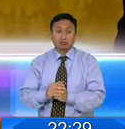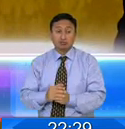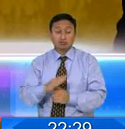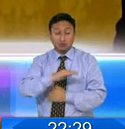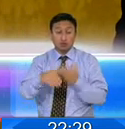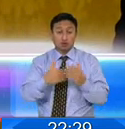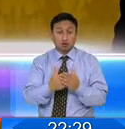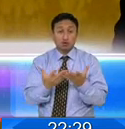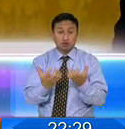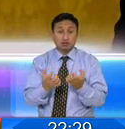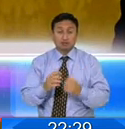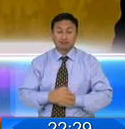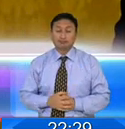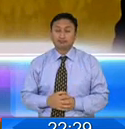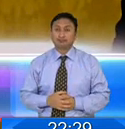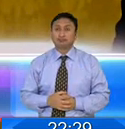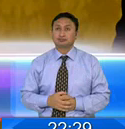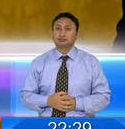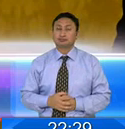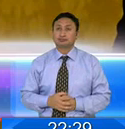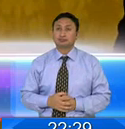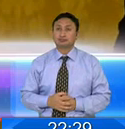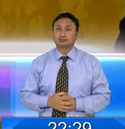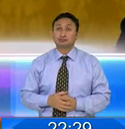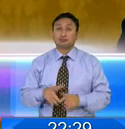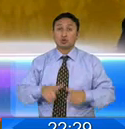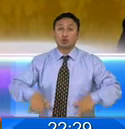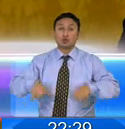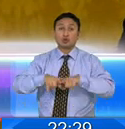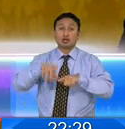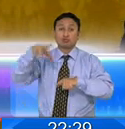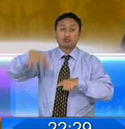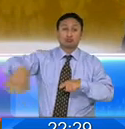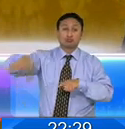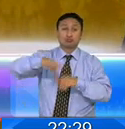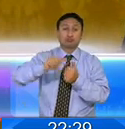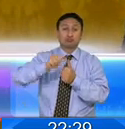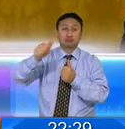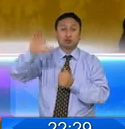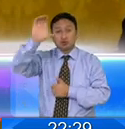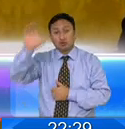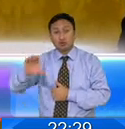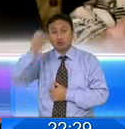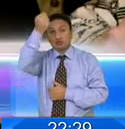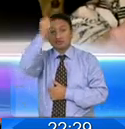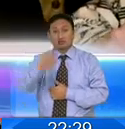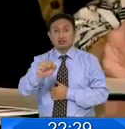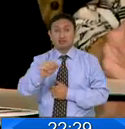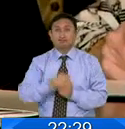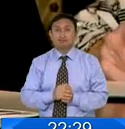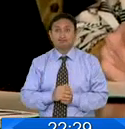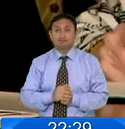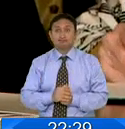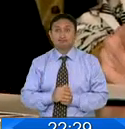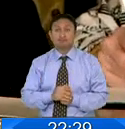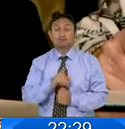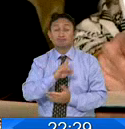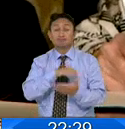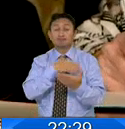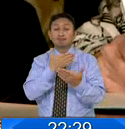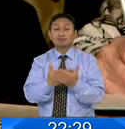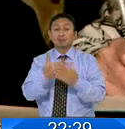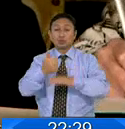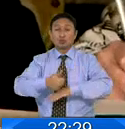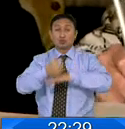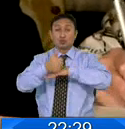tanto ansían todos los ecuatorianos en zonas urbanas, en zonas rurales, en la costa, en la sierra. Alexandra Vela llega al mando del